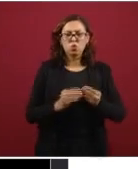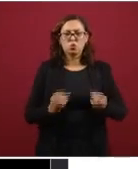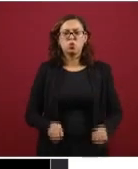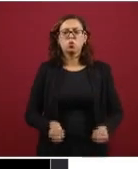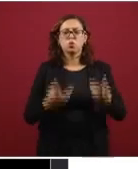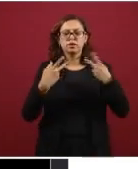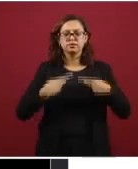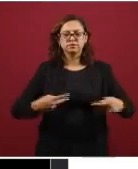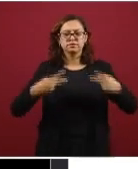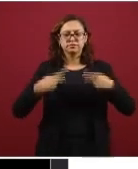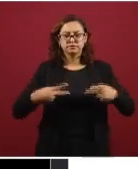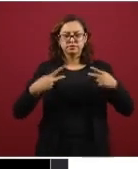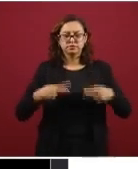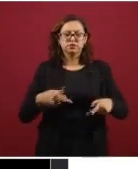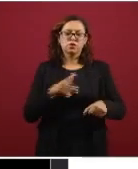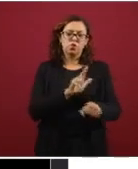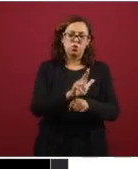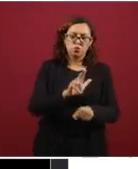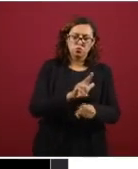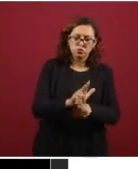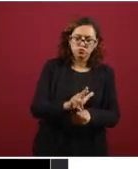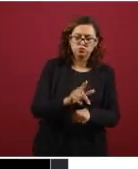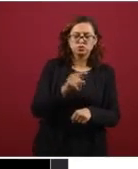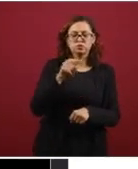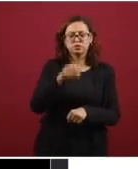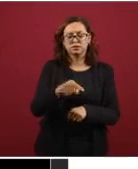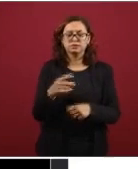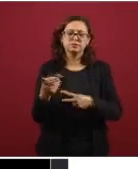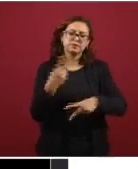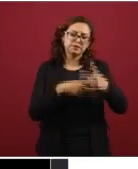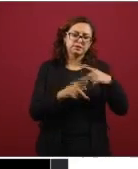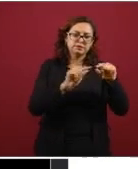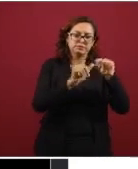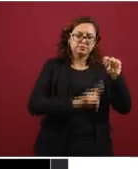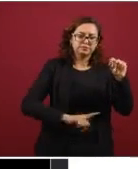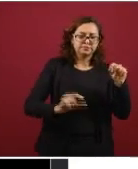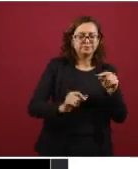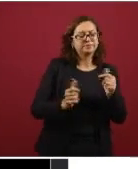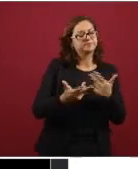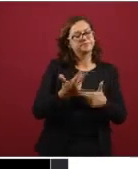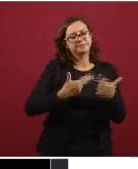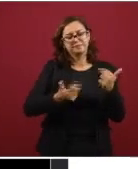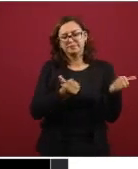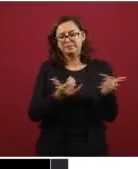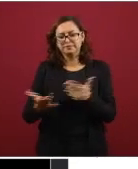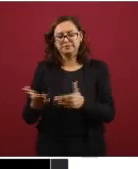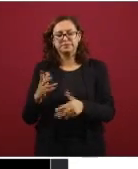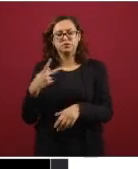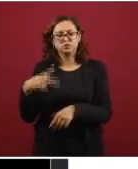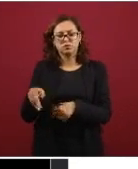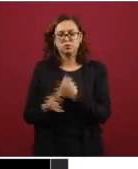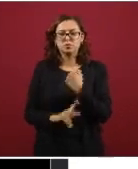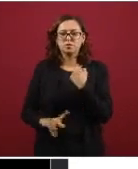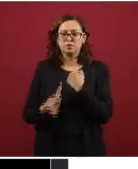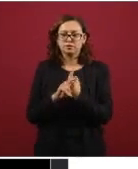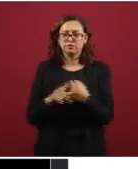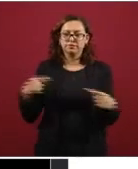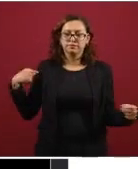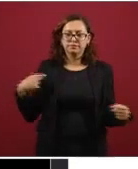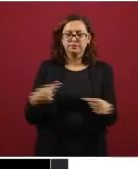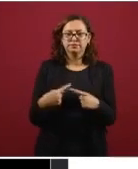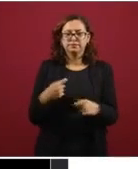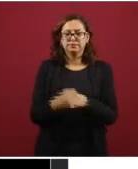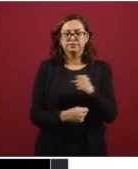Honduras que han sido retornadas de México a ese país en los últimos años, incluido este año. Esos